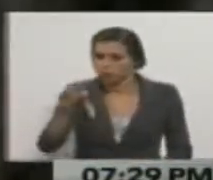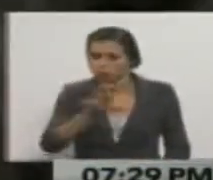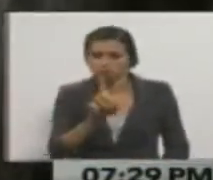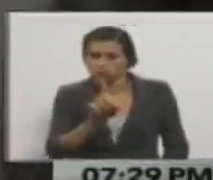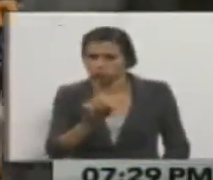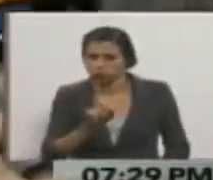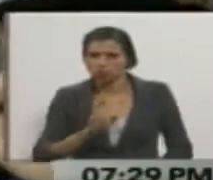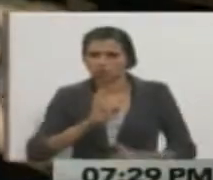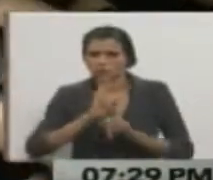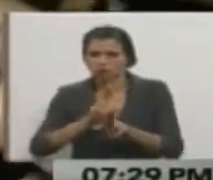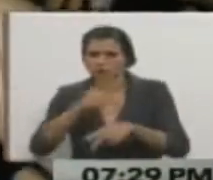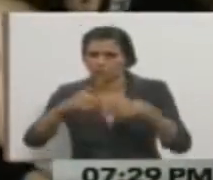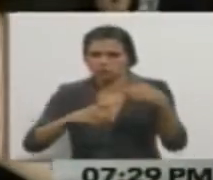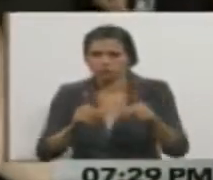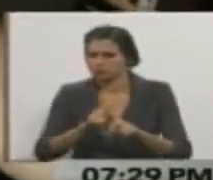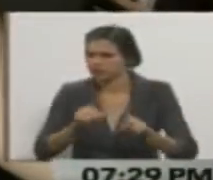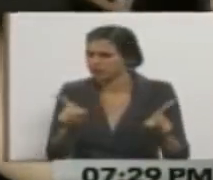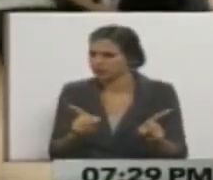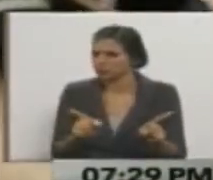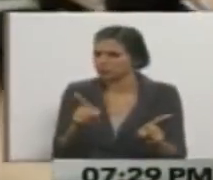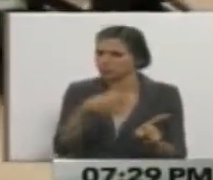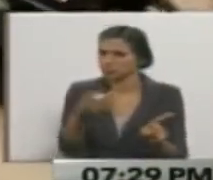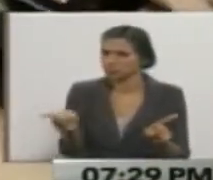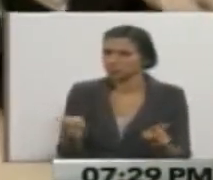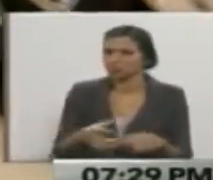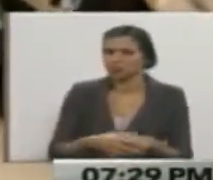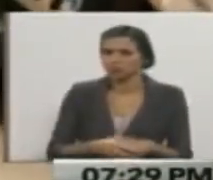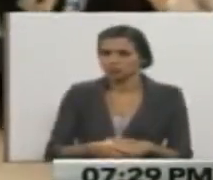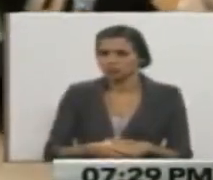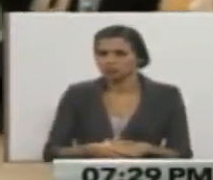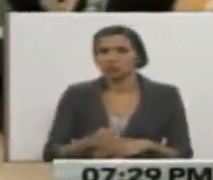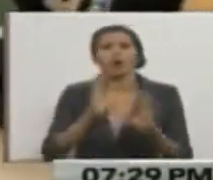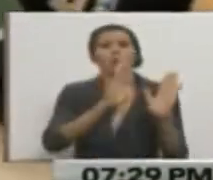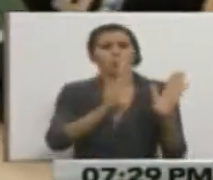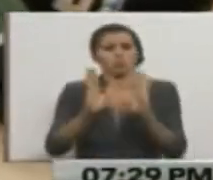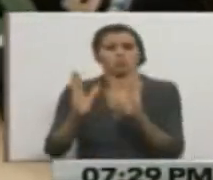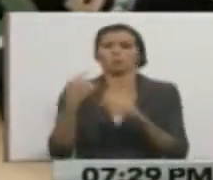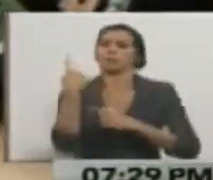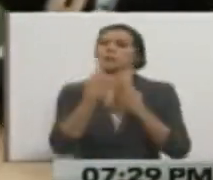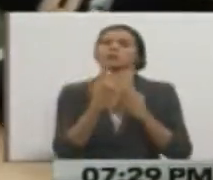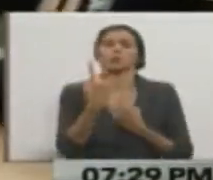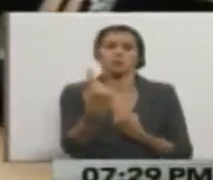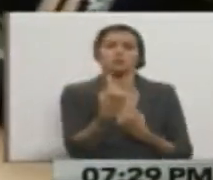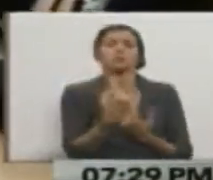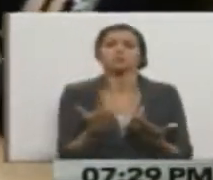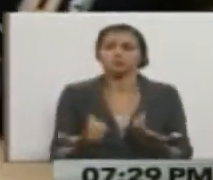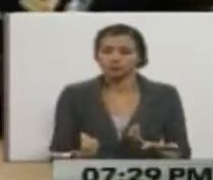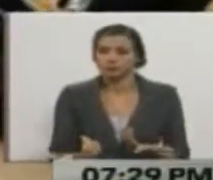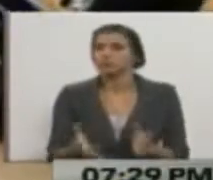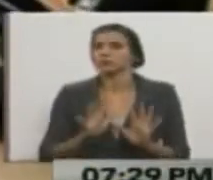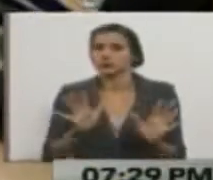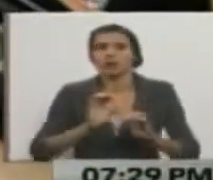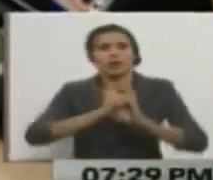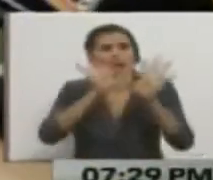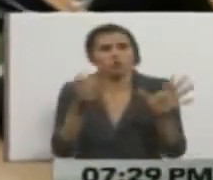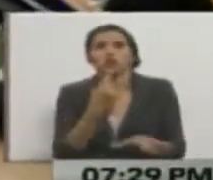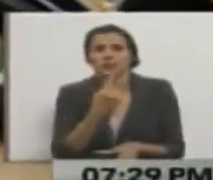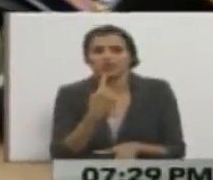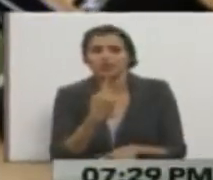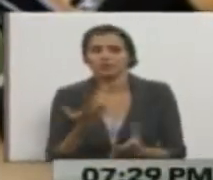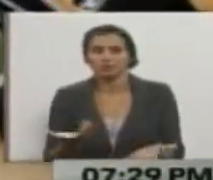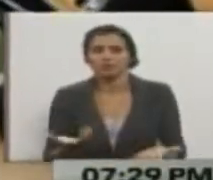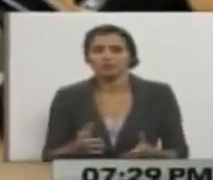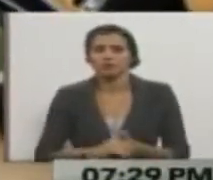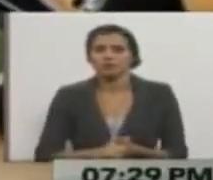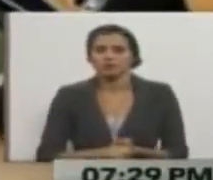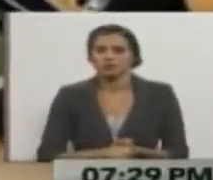resultado del proceso. Nacionalmente. Tenemos que poner un poquito de orden. ¿Del 20% por estado? Ya aclaré que es una circunscripción perfectamente